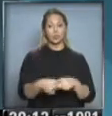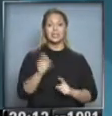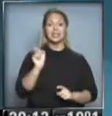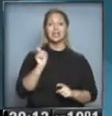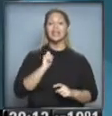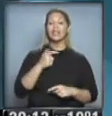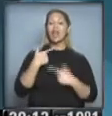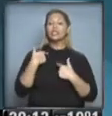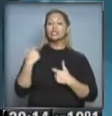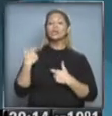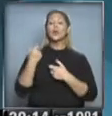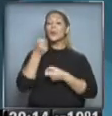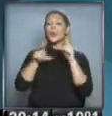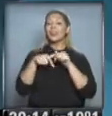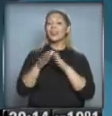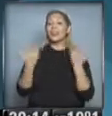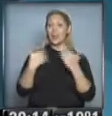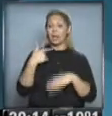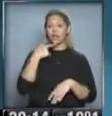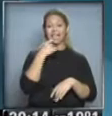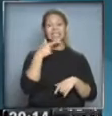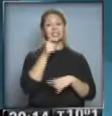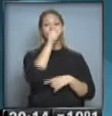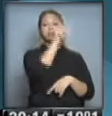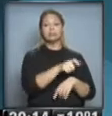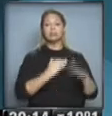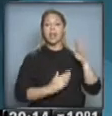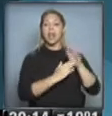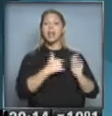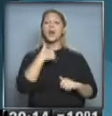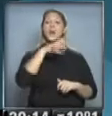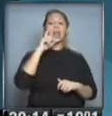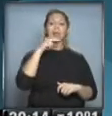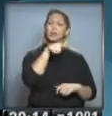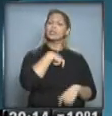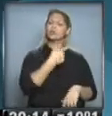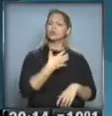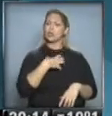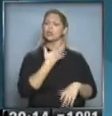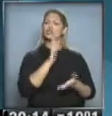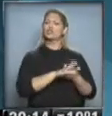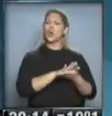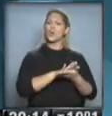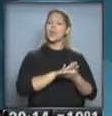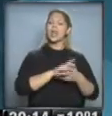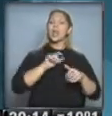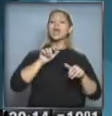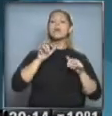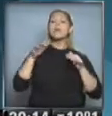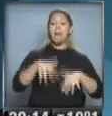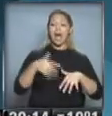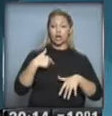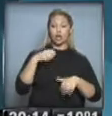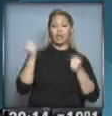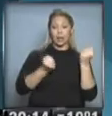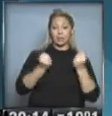canillitas criticaron a la conducción del gremio, encabezado por Omar Plaini, por su actitud respecto al paro de camioneros, medida que,